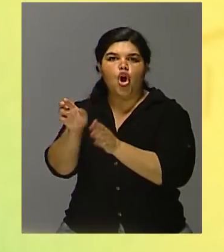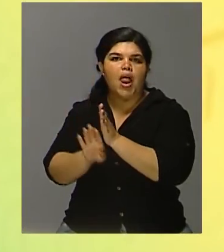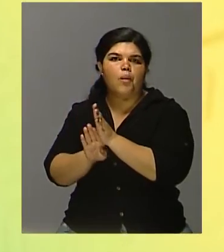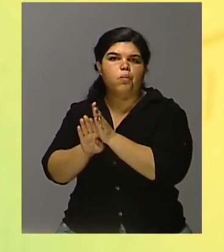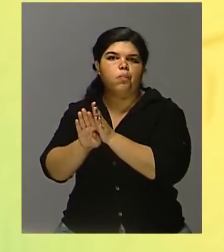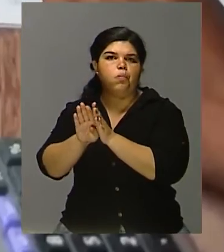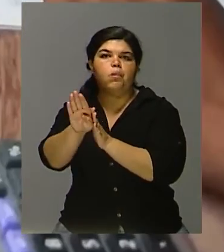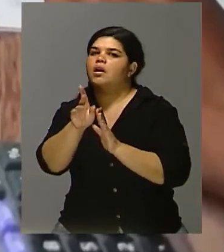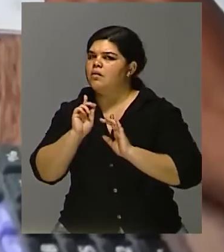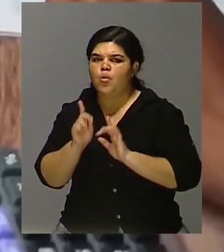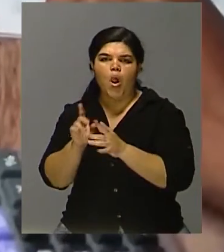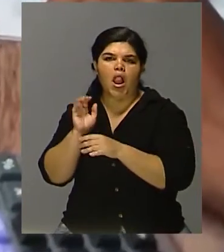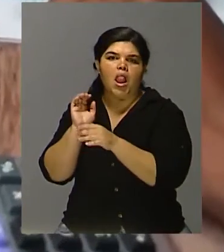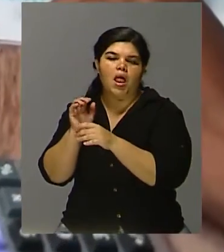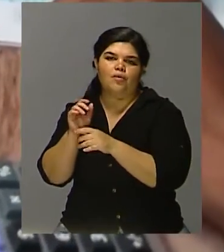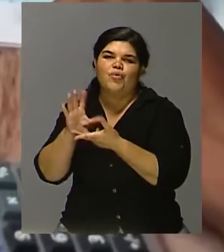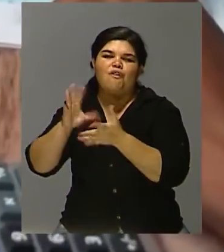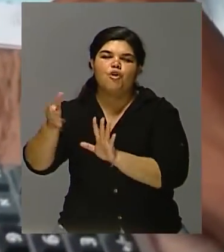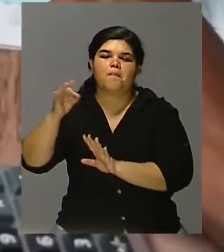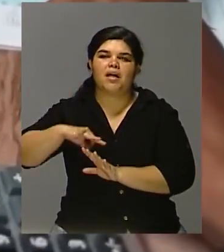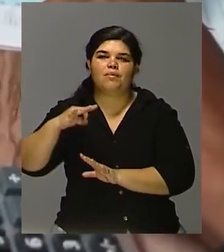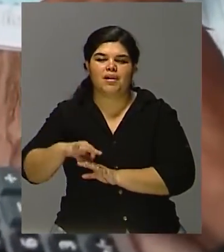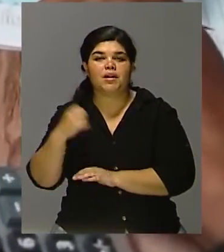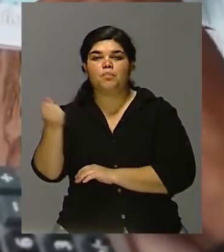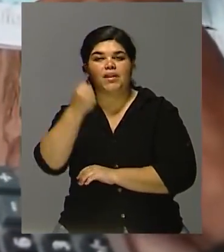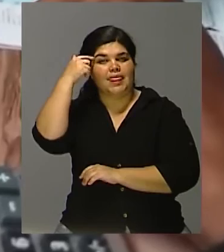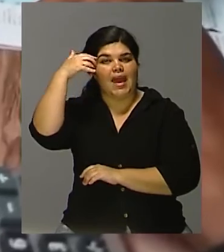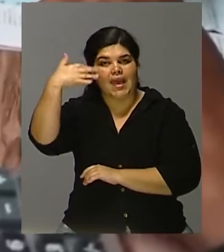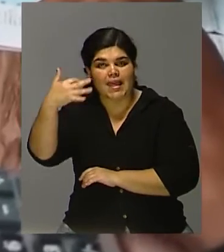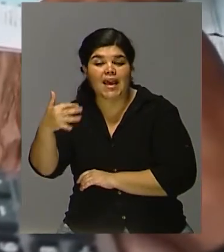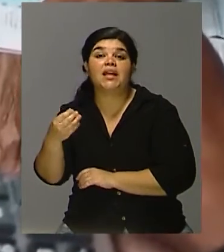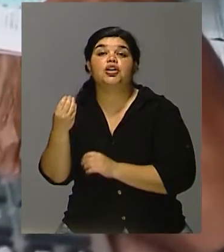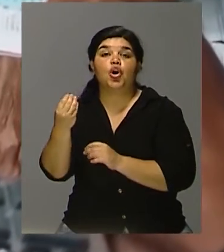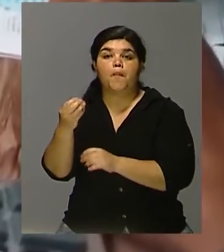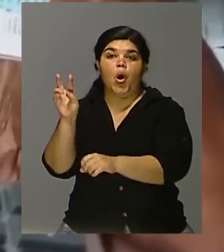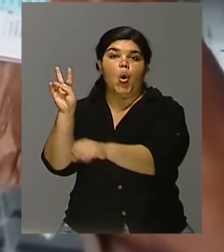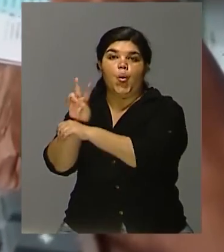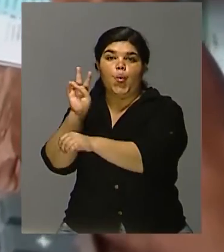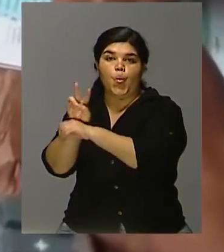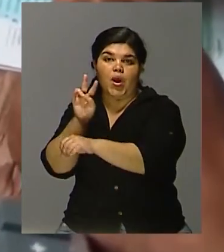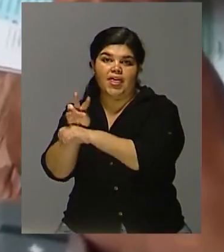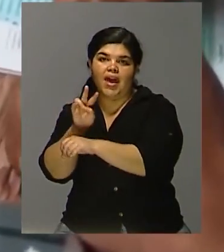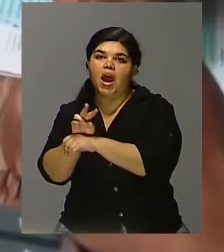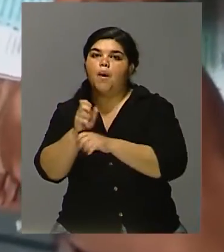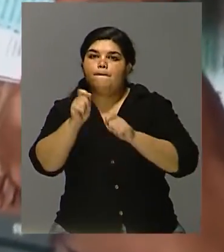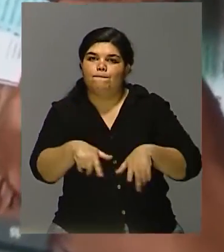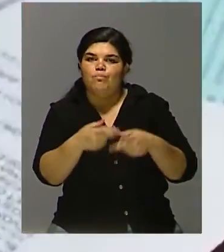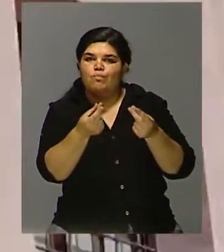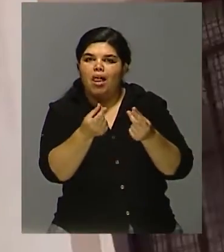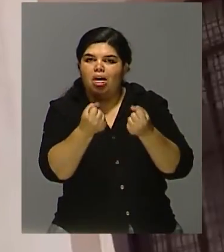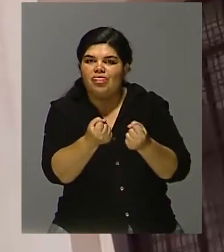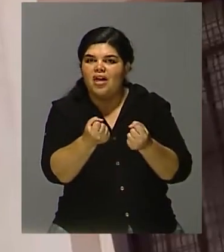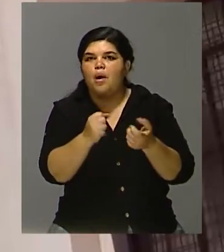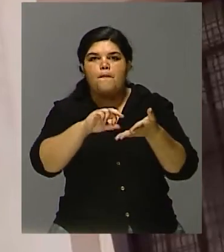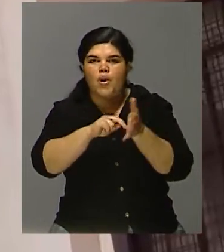de utilizar nuestros pesos de manera inteligente, protegiéndolos incluso contra la devaluación de la moneda argentina. Bueno, es